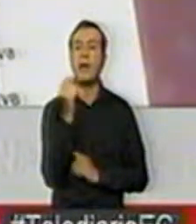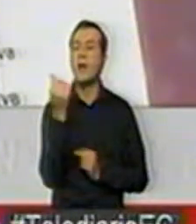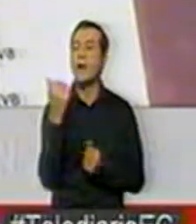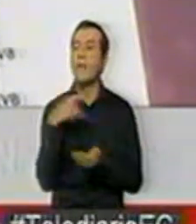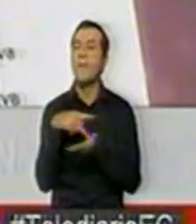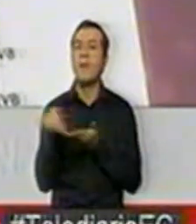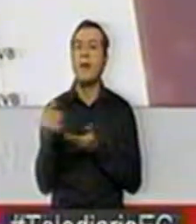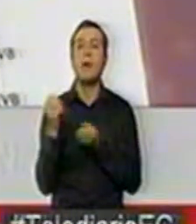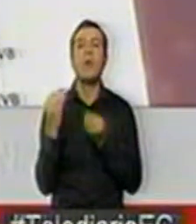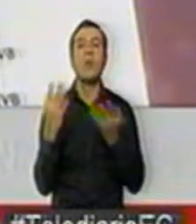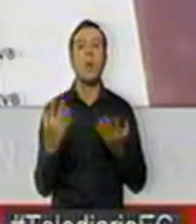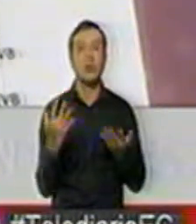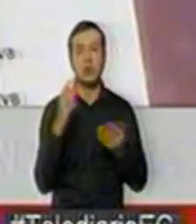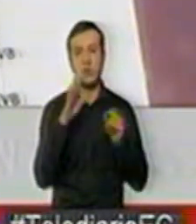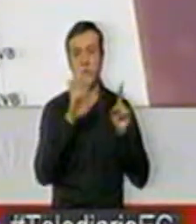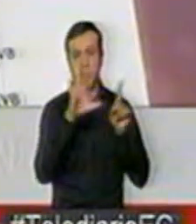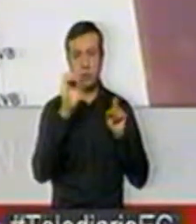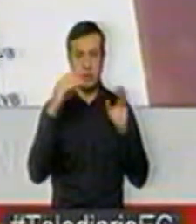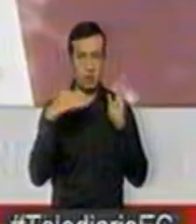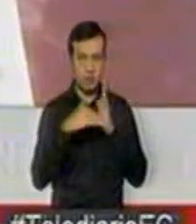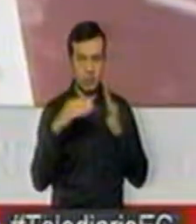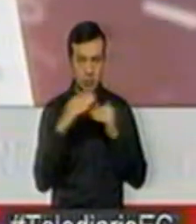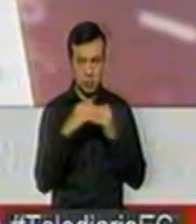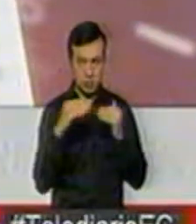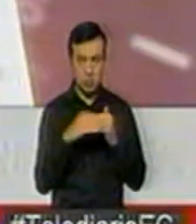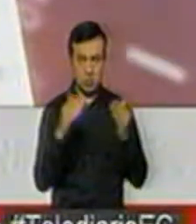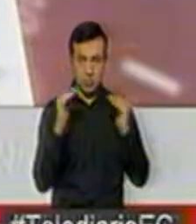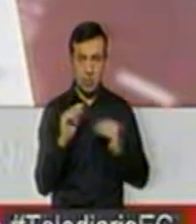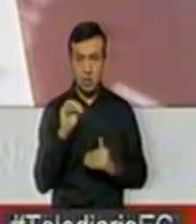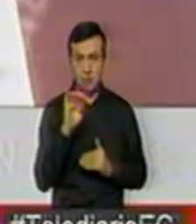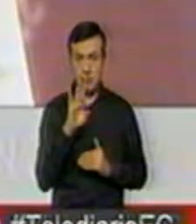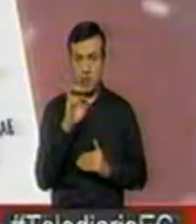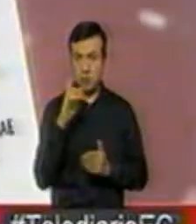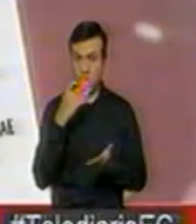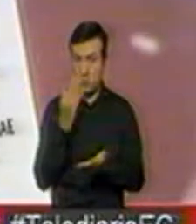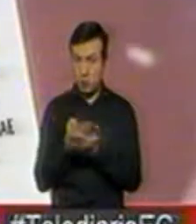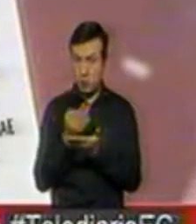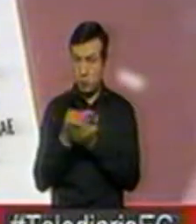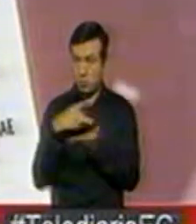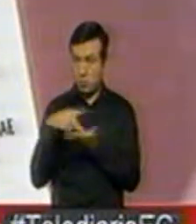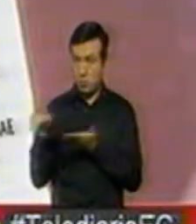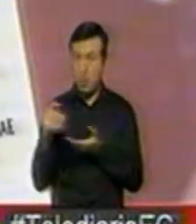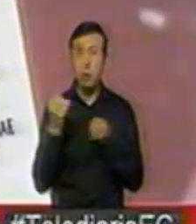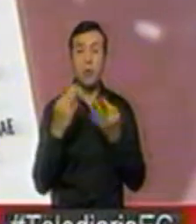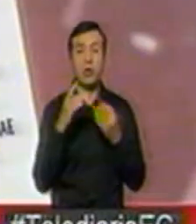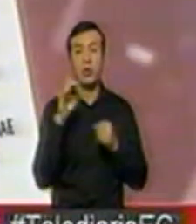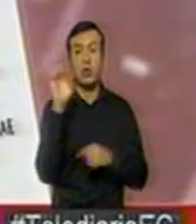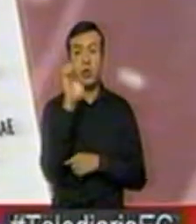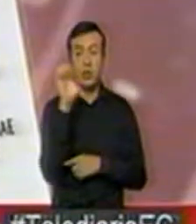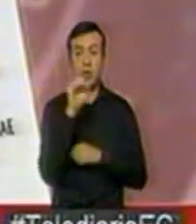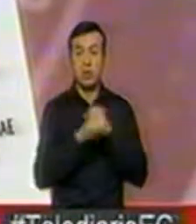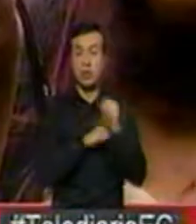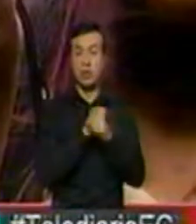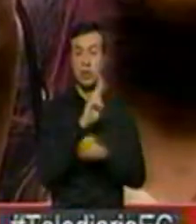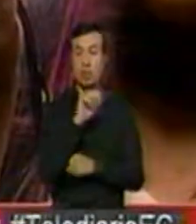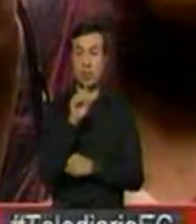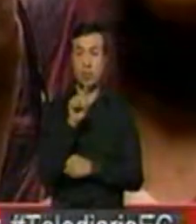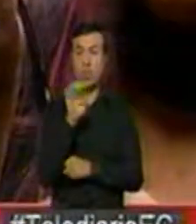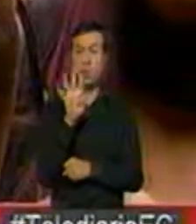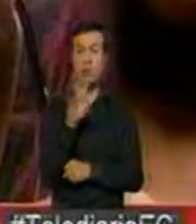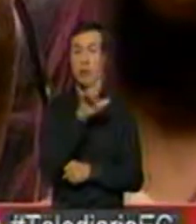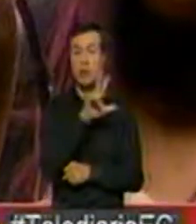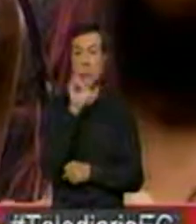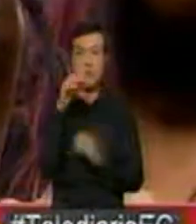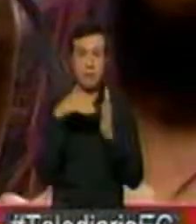marketing publicitario $60,000. Medco también pagó a Creacional en enero de 2014 $30,000. Durante